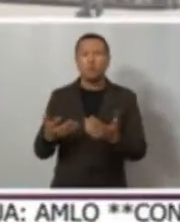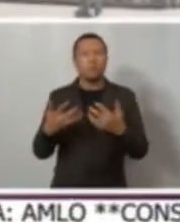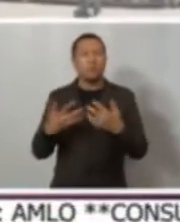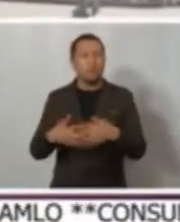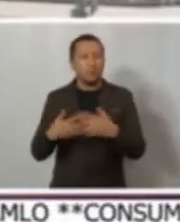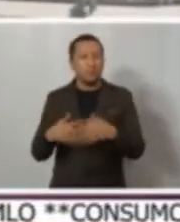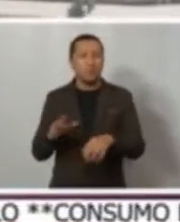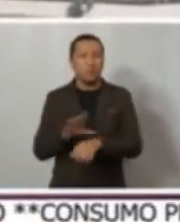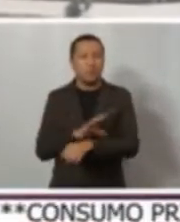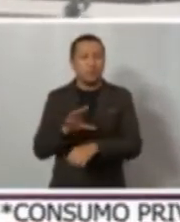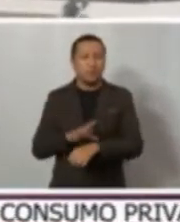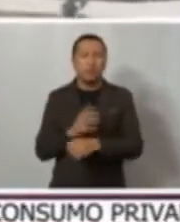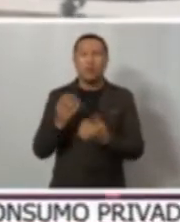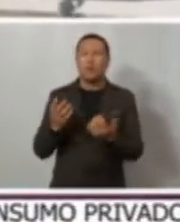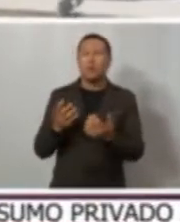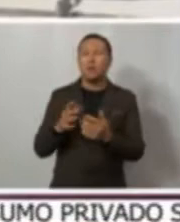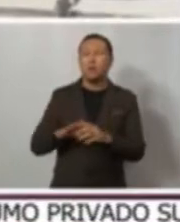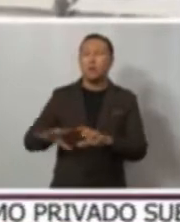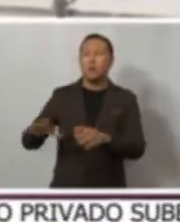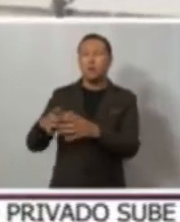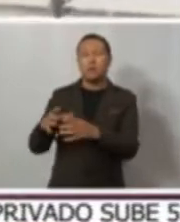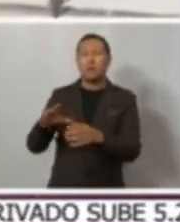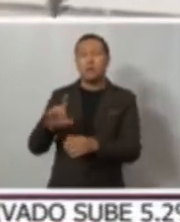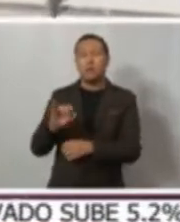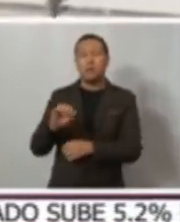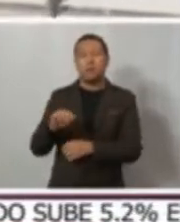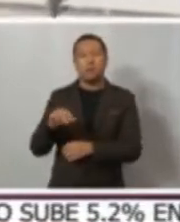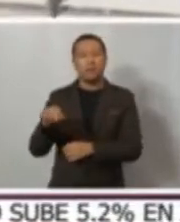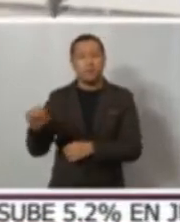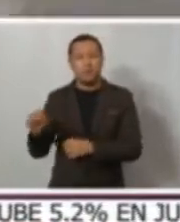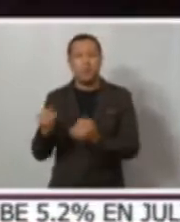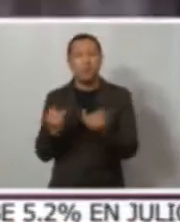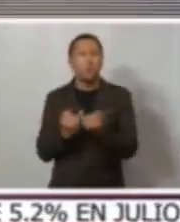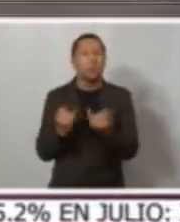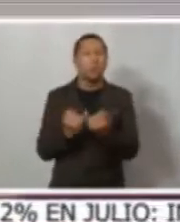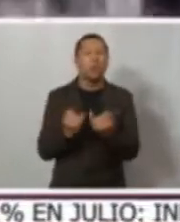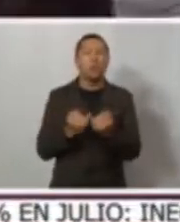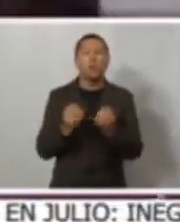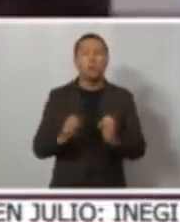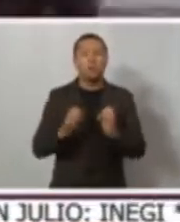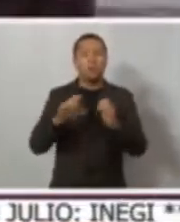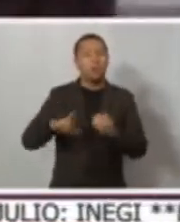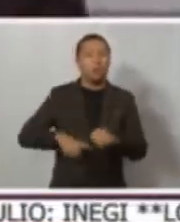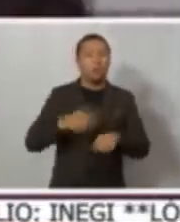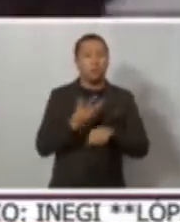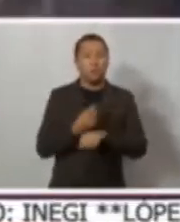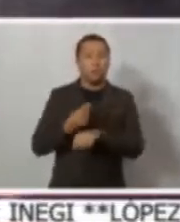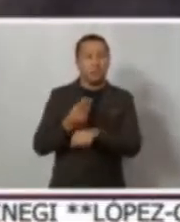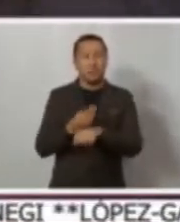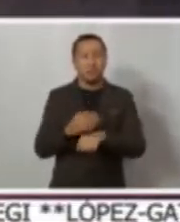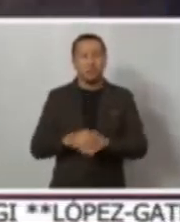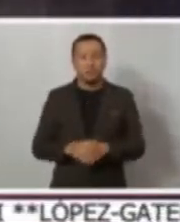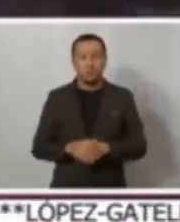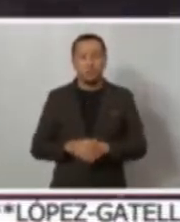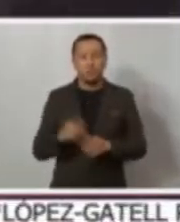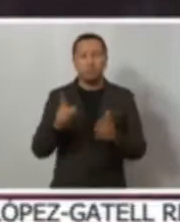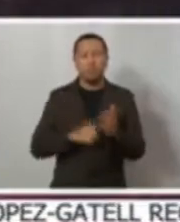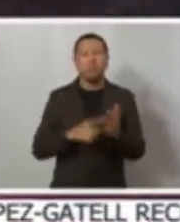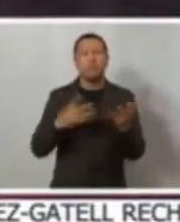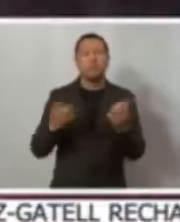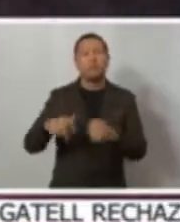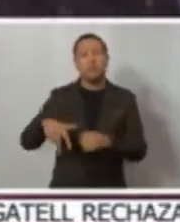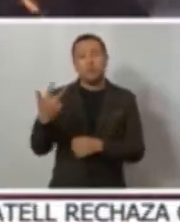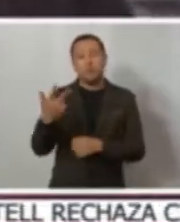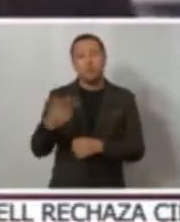la delegación del IMSS y la remodelación del Palacio de Gobierno. En la Ciudad de México, en 1913,